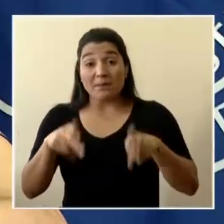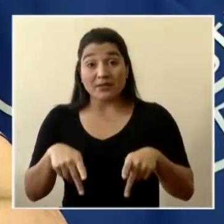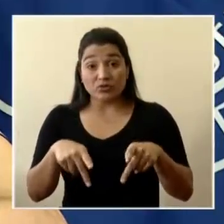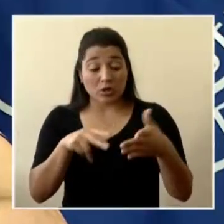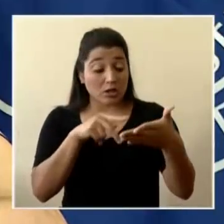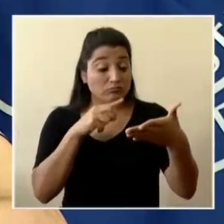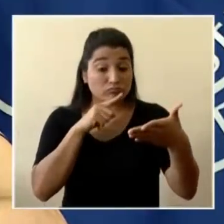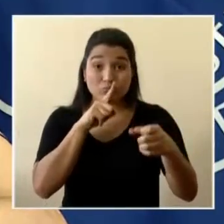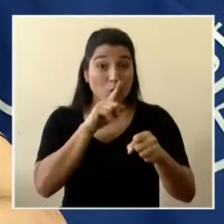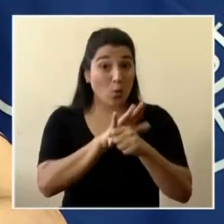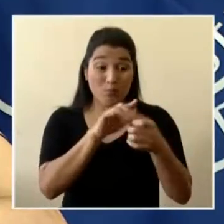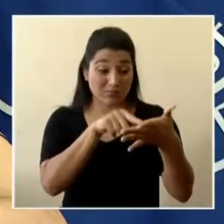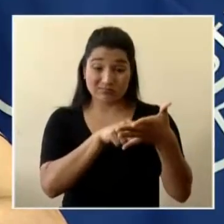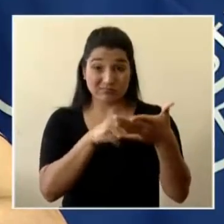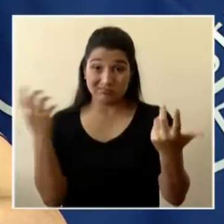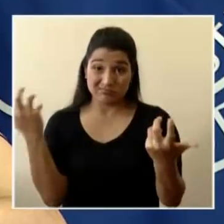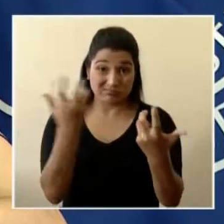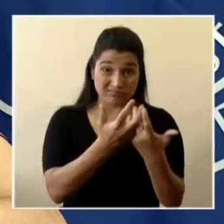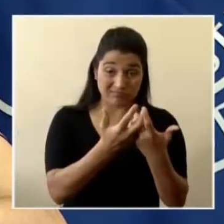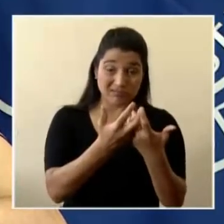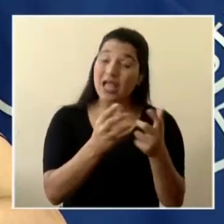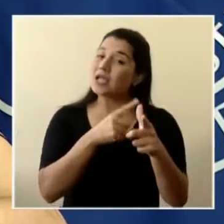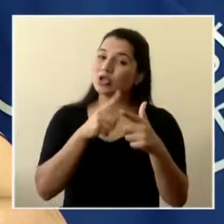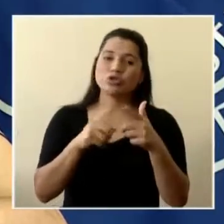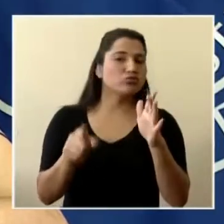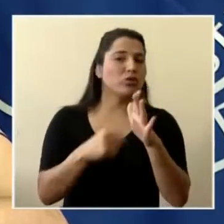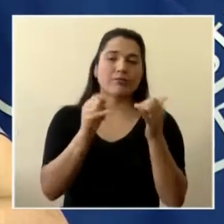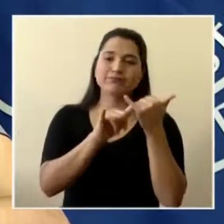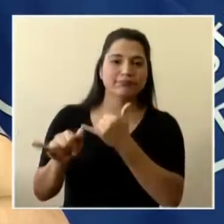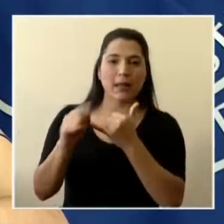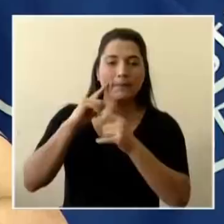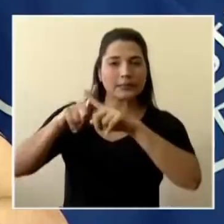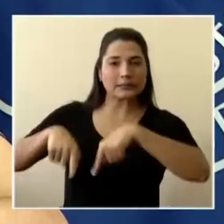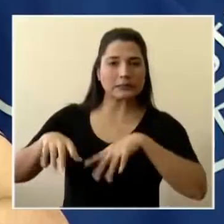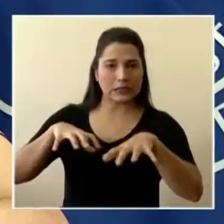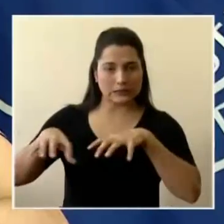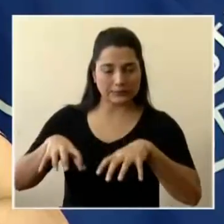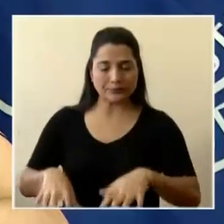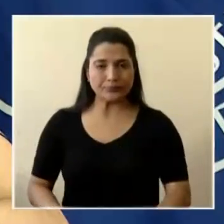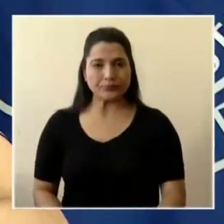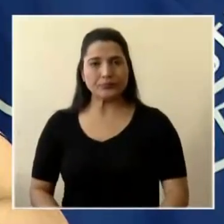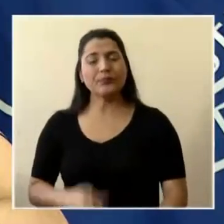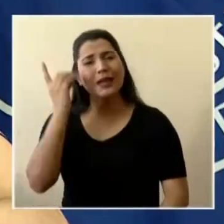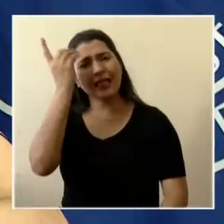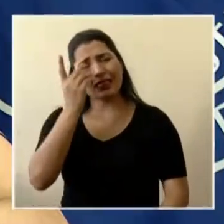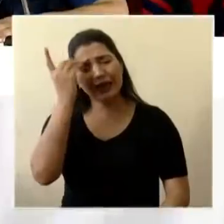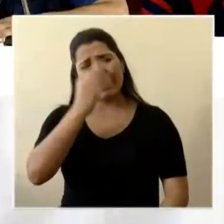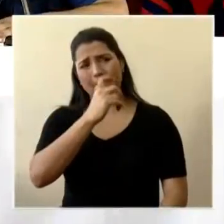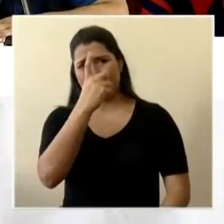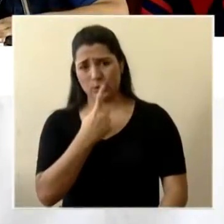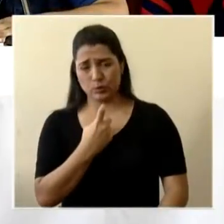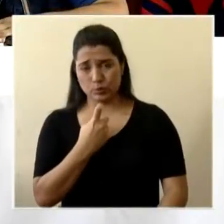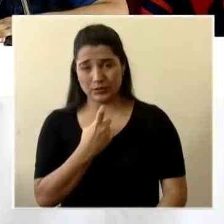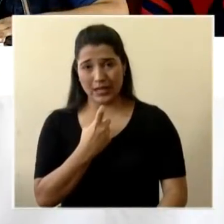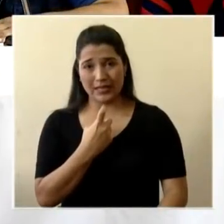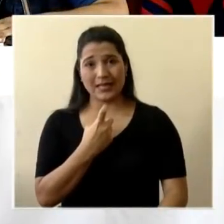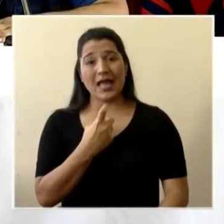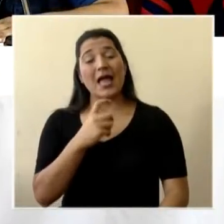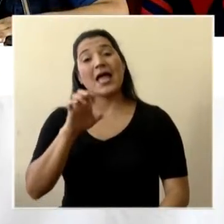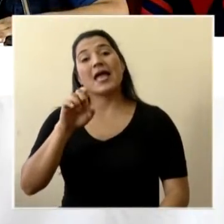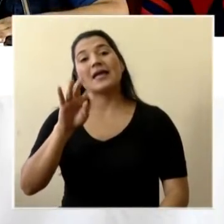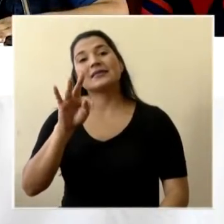en esos lineamientos, denuncien inmediatamente para hacer la clausura del evento. Don Daniel, nos consultan de Extra